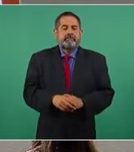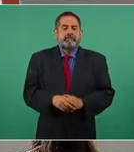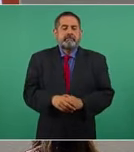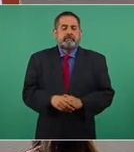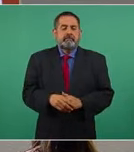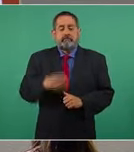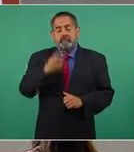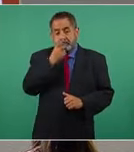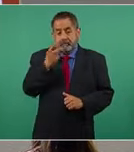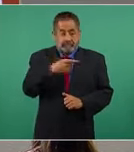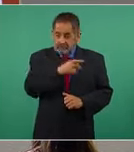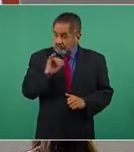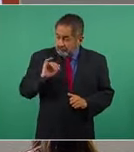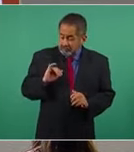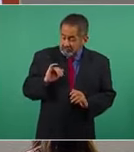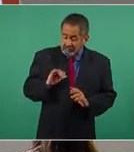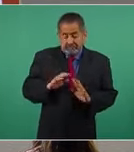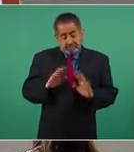Dicen que sí,